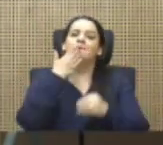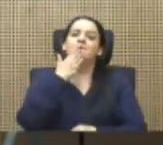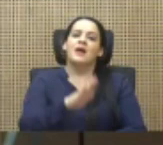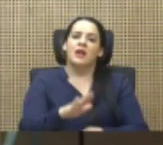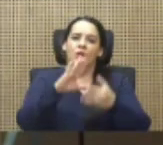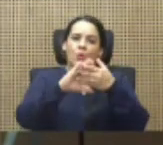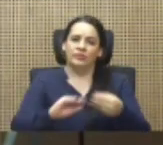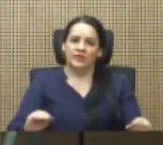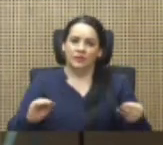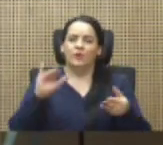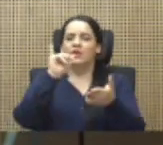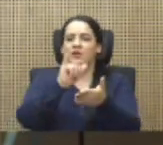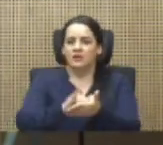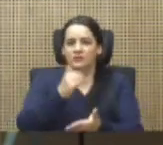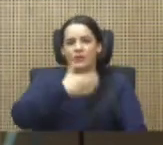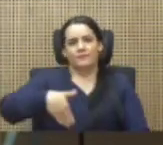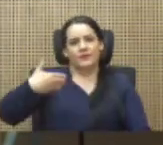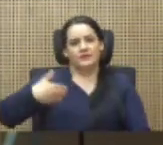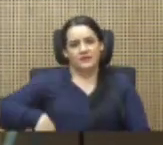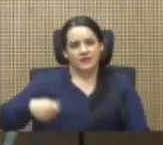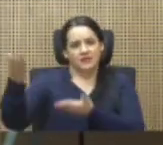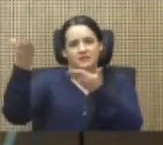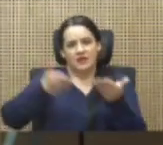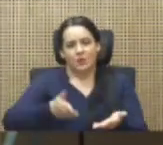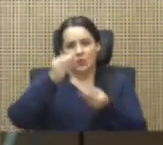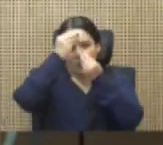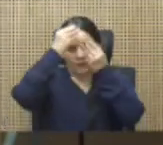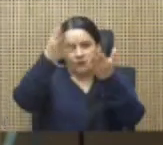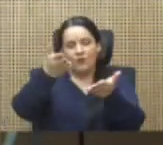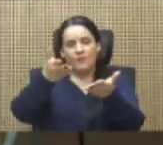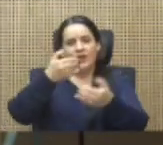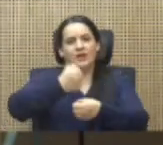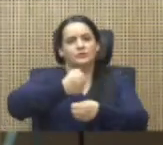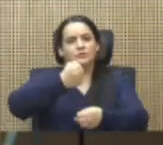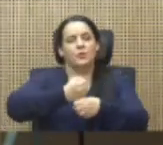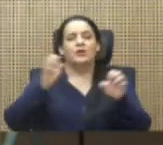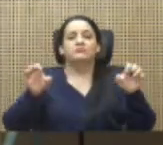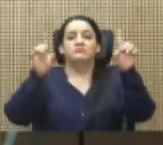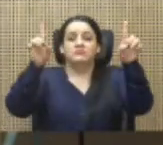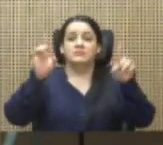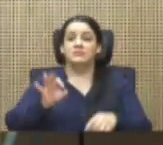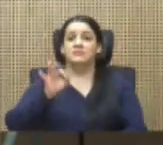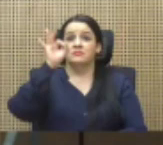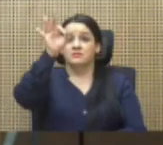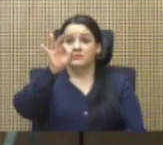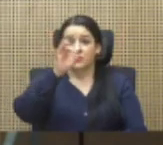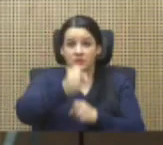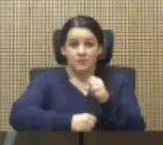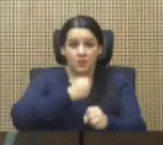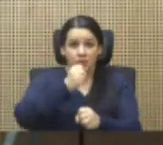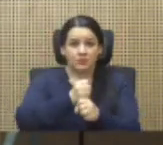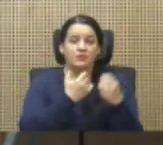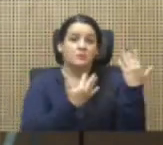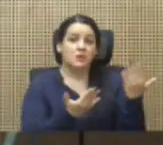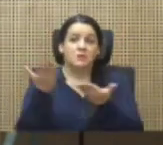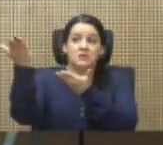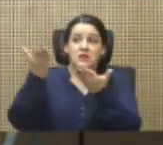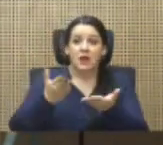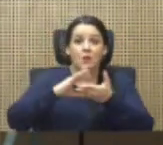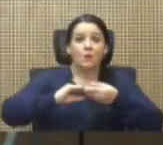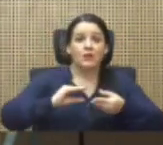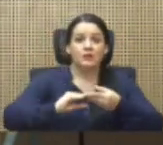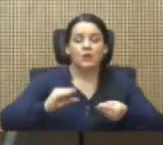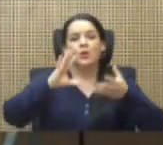el señor presidente nos trajo como informe de gestión en educación. Esperemos que el próximo año, si nos trae otro cuento, lo cuente